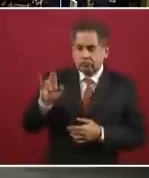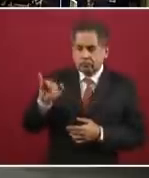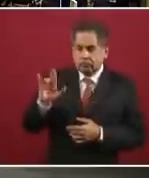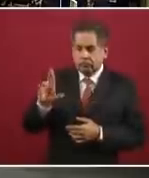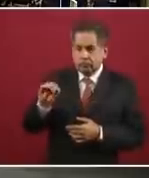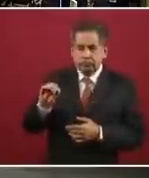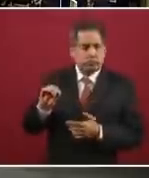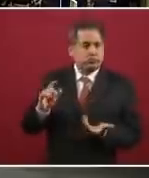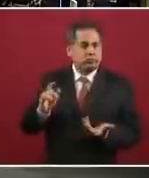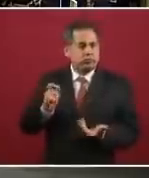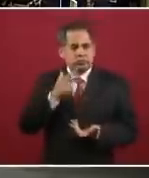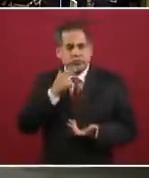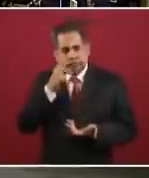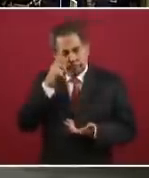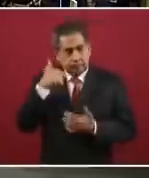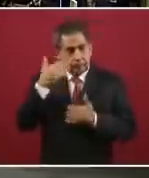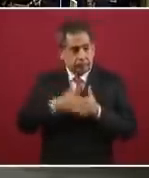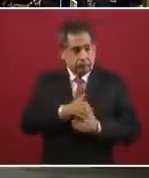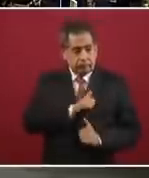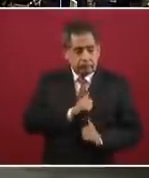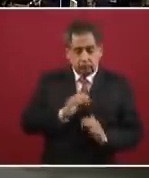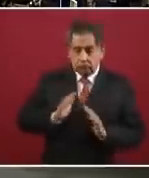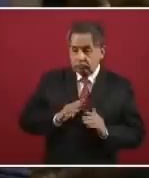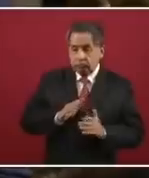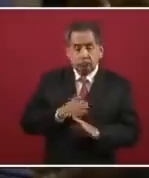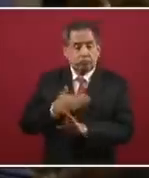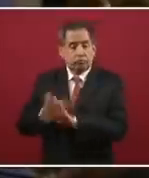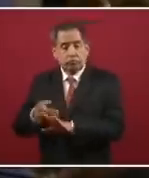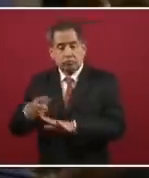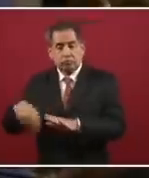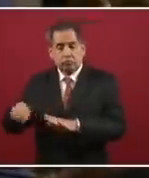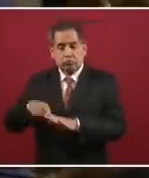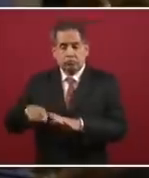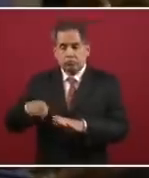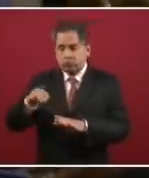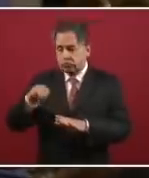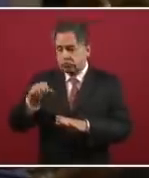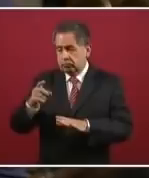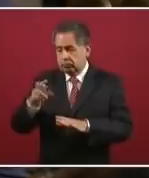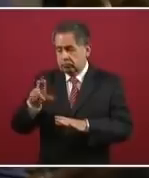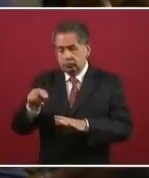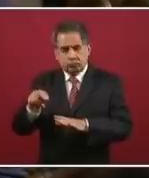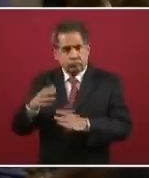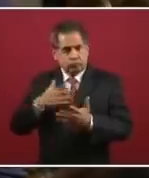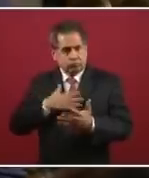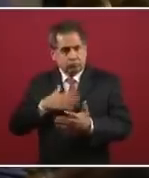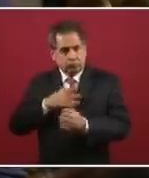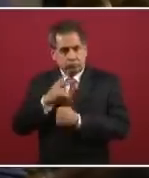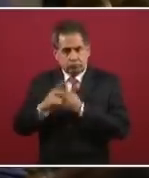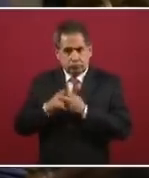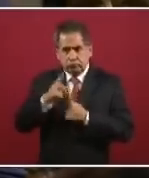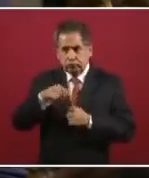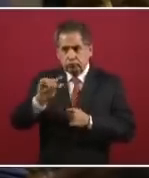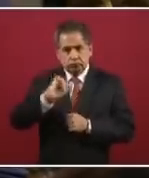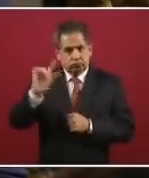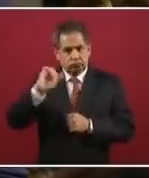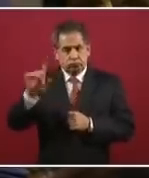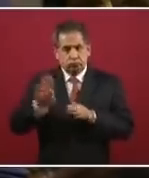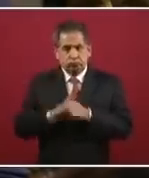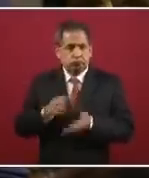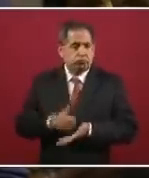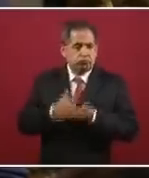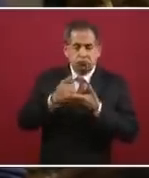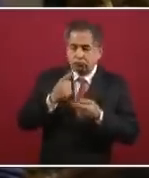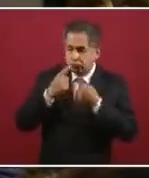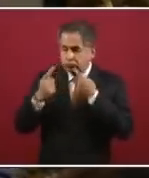puerta para una intervención militar en contra del régimen de Nicolás Maduro y si el país podría fungir, o ustedes como funcionarios, como puente a lo